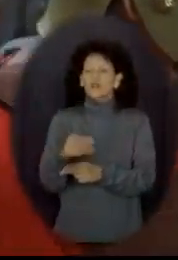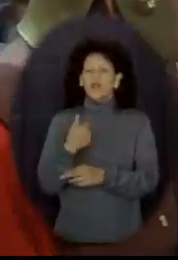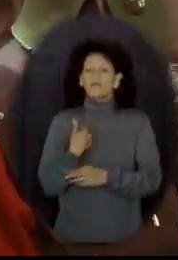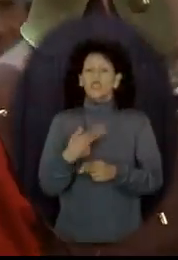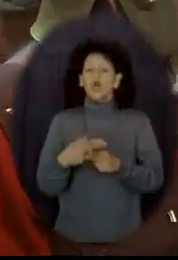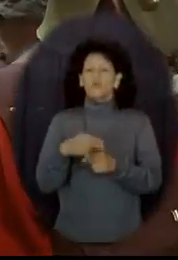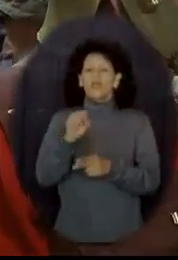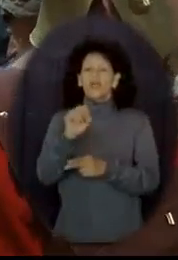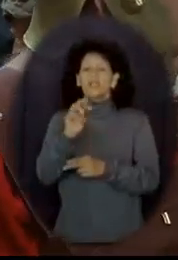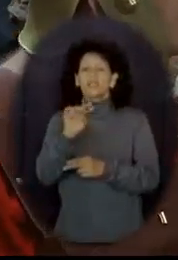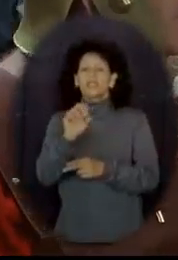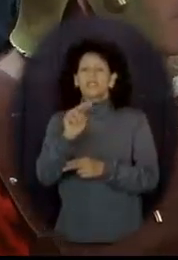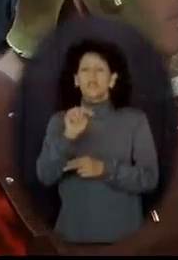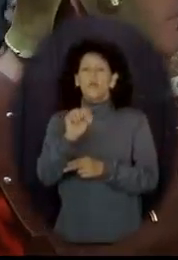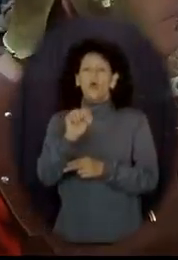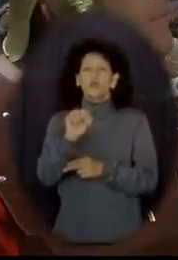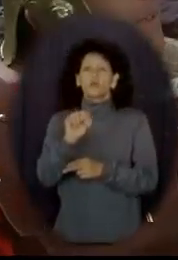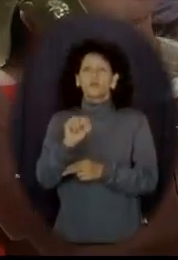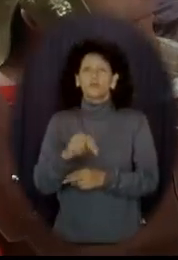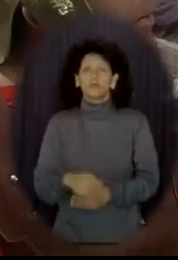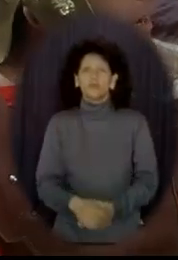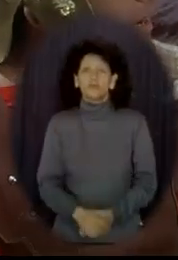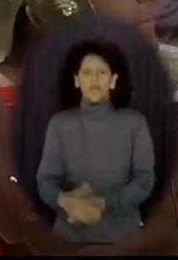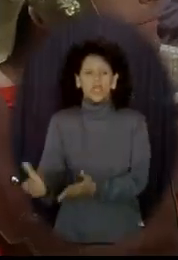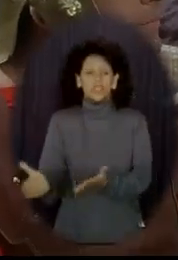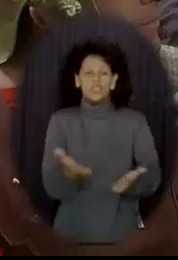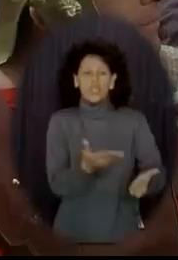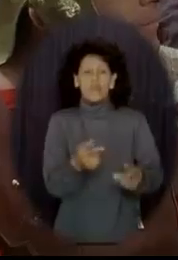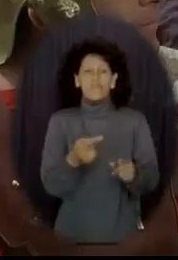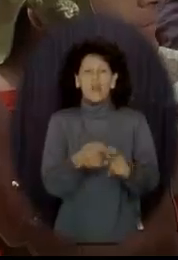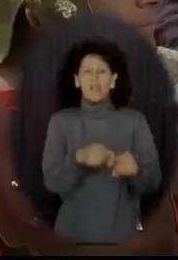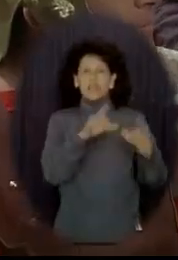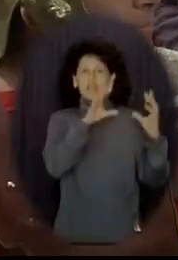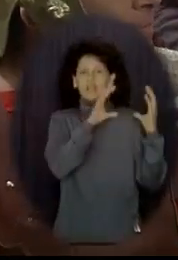¿Cómo te llamas? Simón de Cirene, señor. Ven acá.